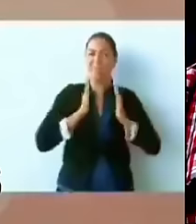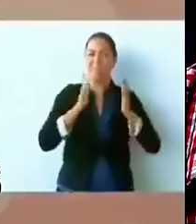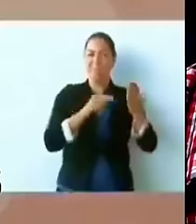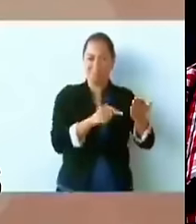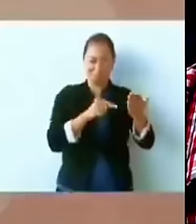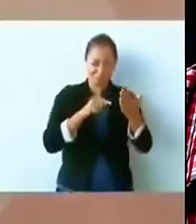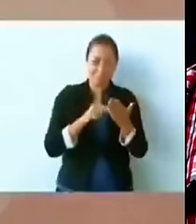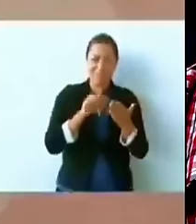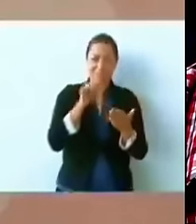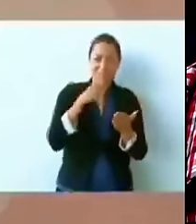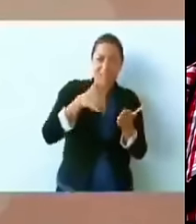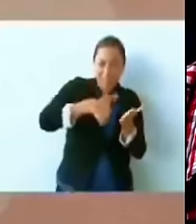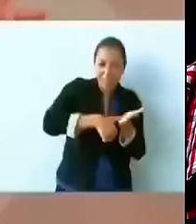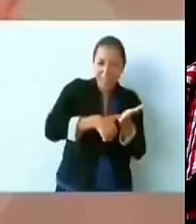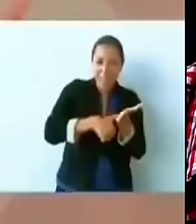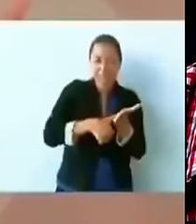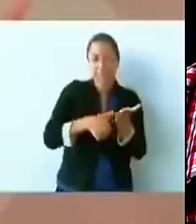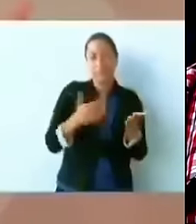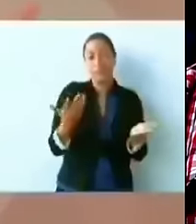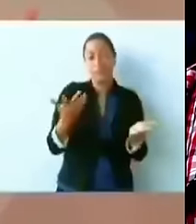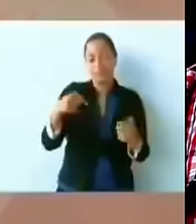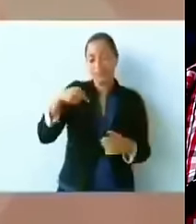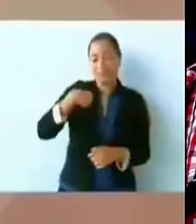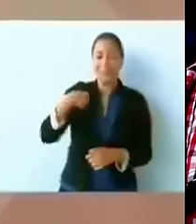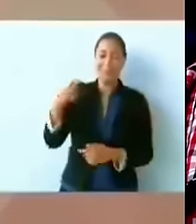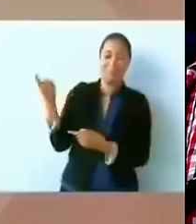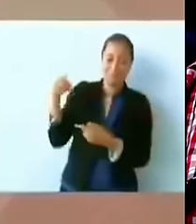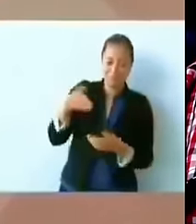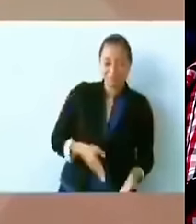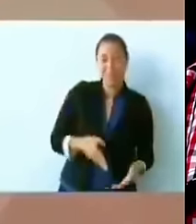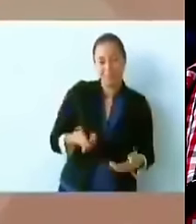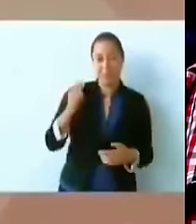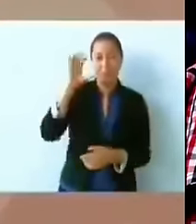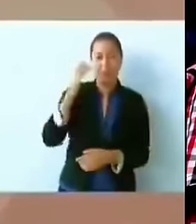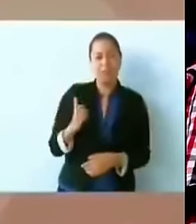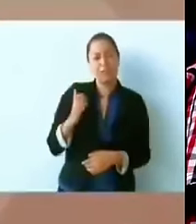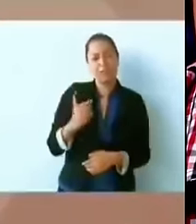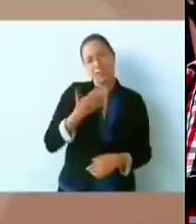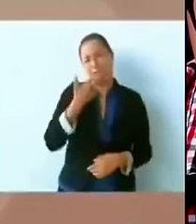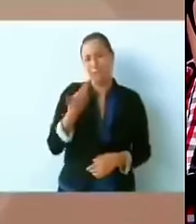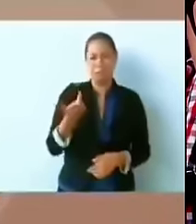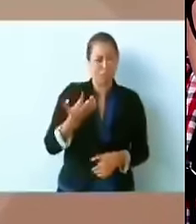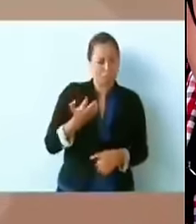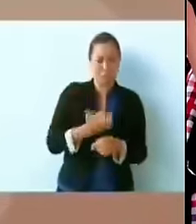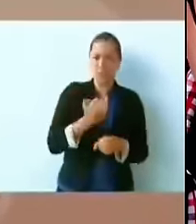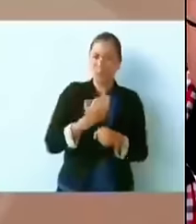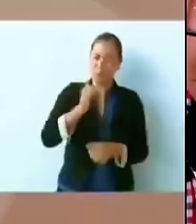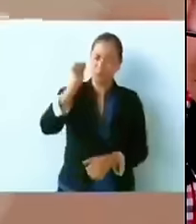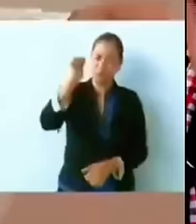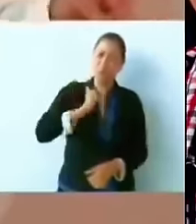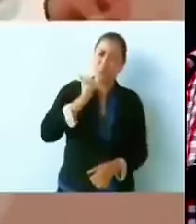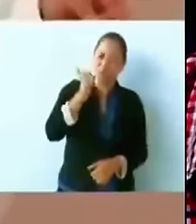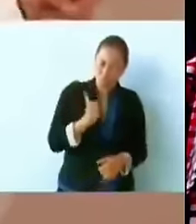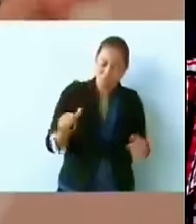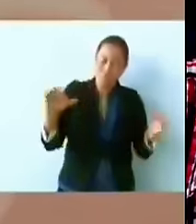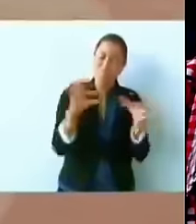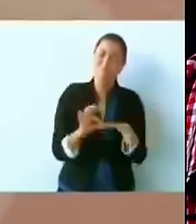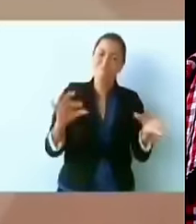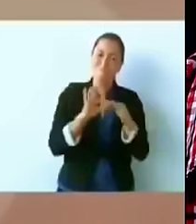resulta que estamos aquí en Culiacán, pues de una vez vamos a hablar, ¿no? sobre el tema. Y qué bien